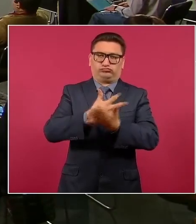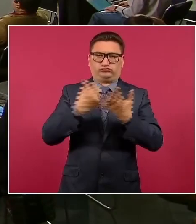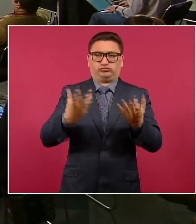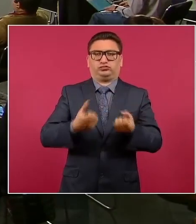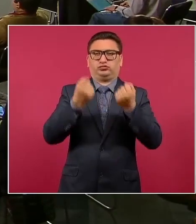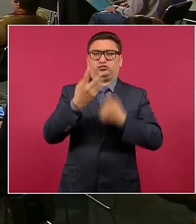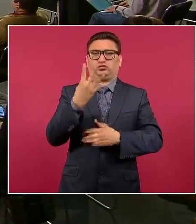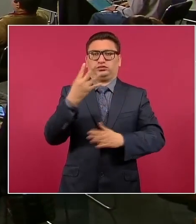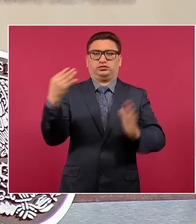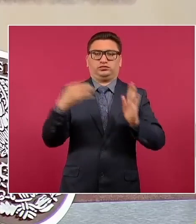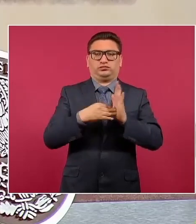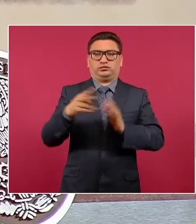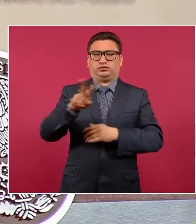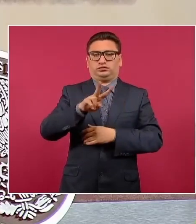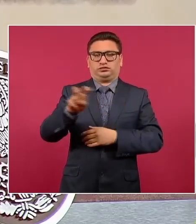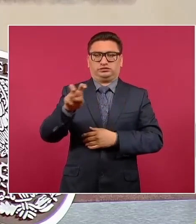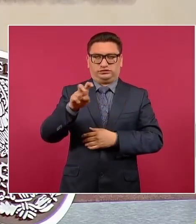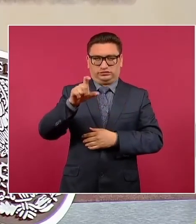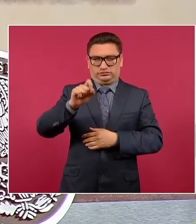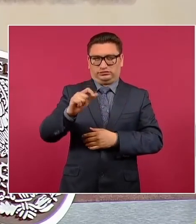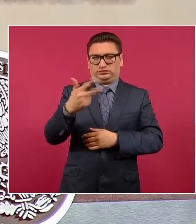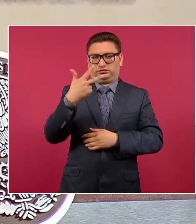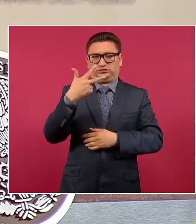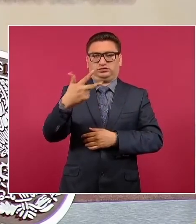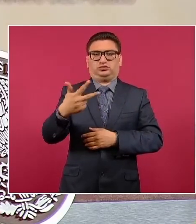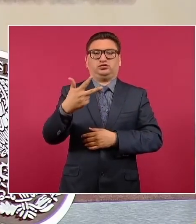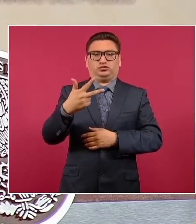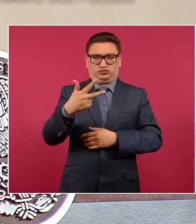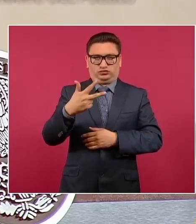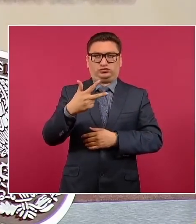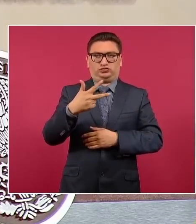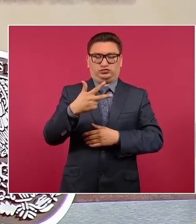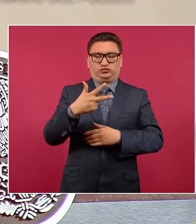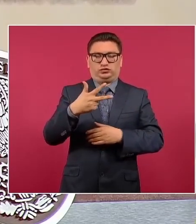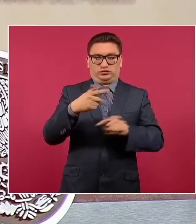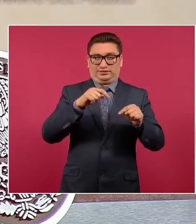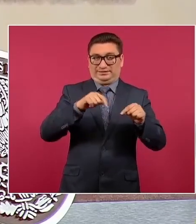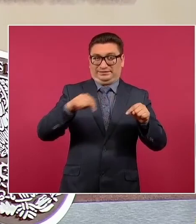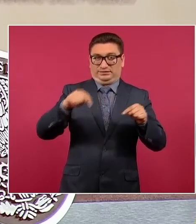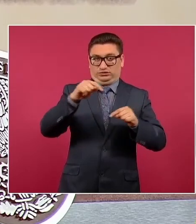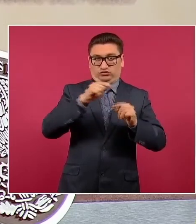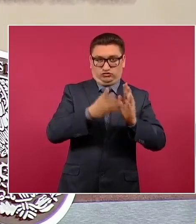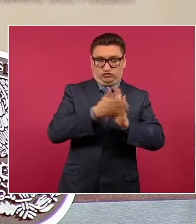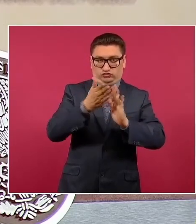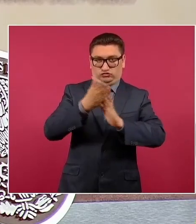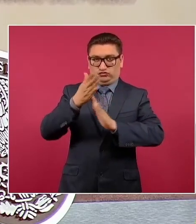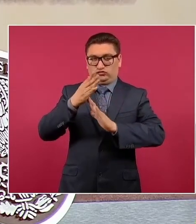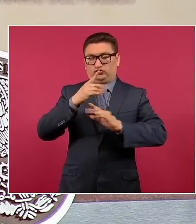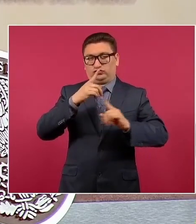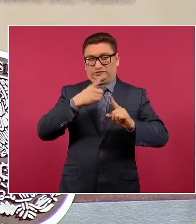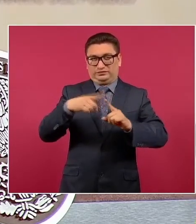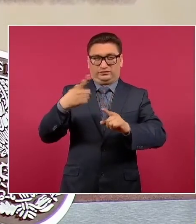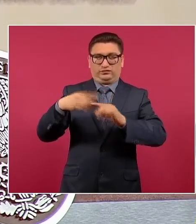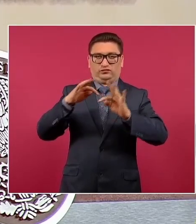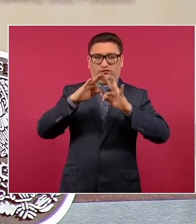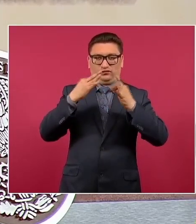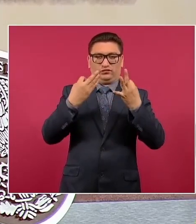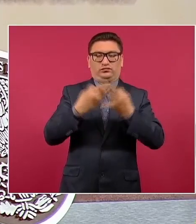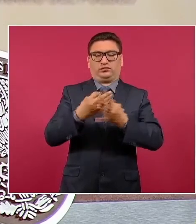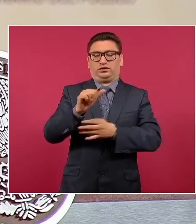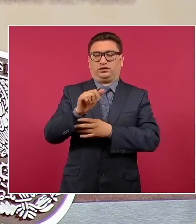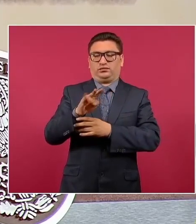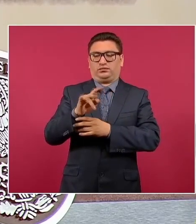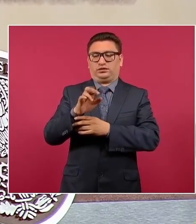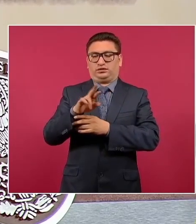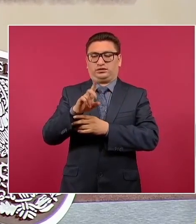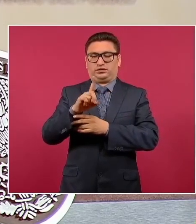cuatro mil 228 construcciones, inmuebles de diferente tipo, albarradas,